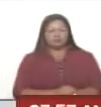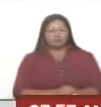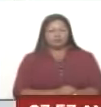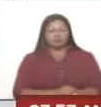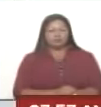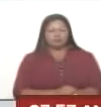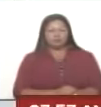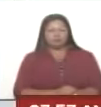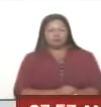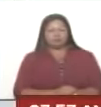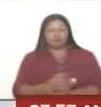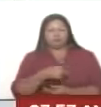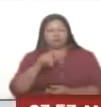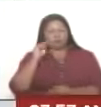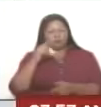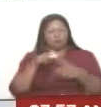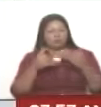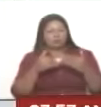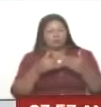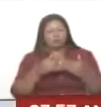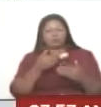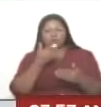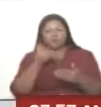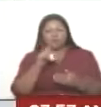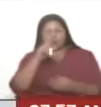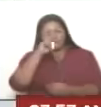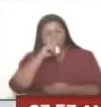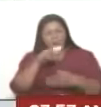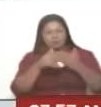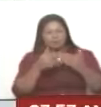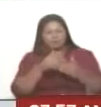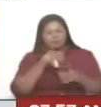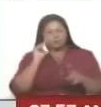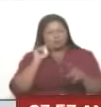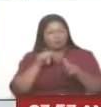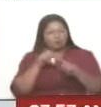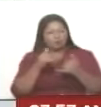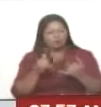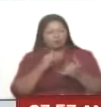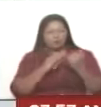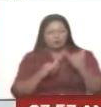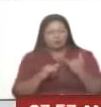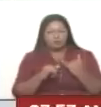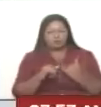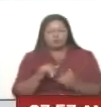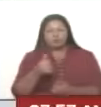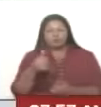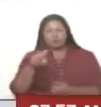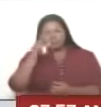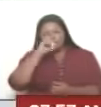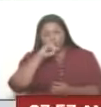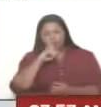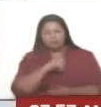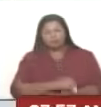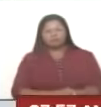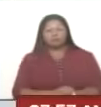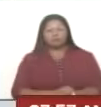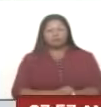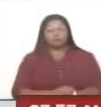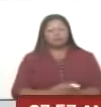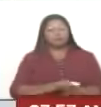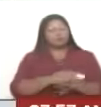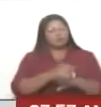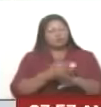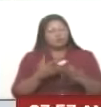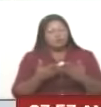gobierno socialista, será el mejor año en la última década, producto de